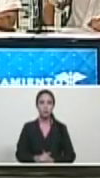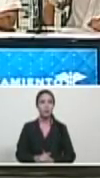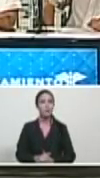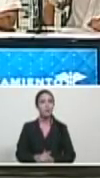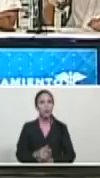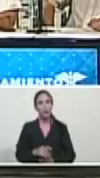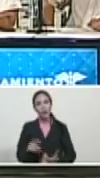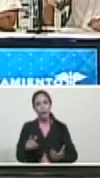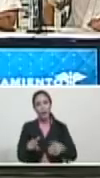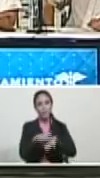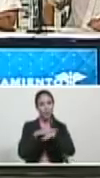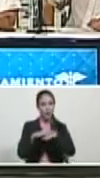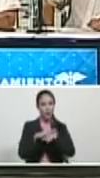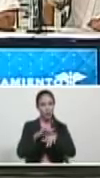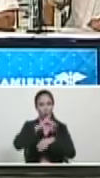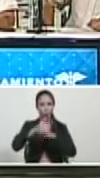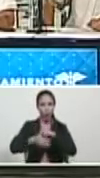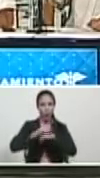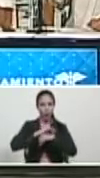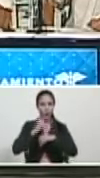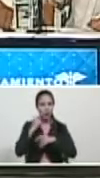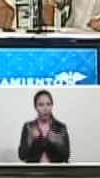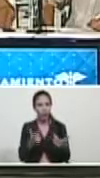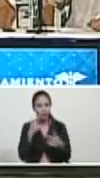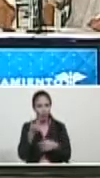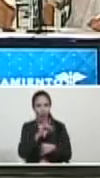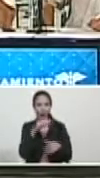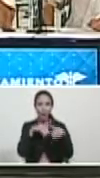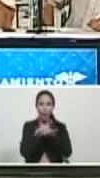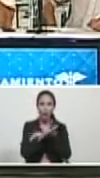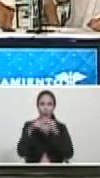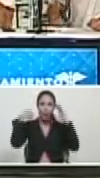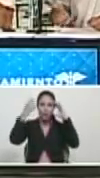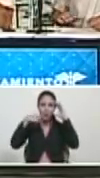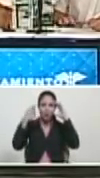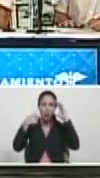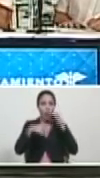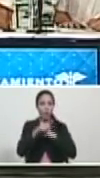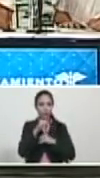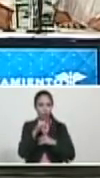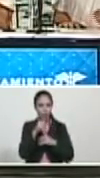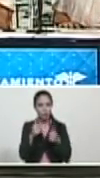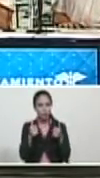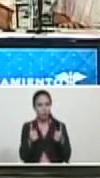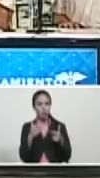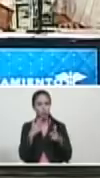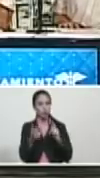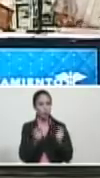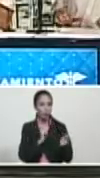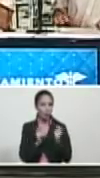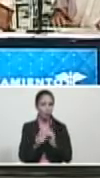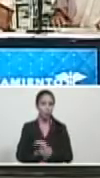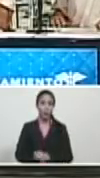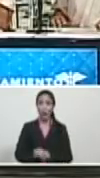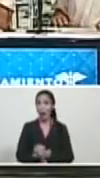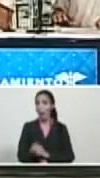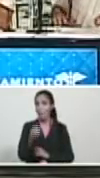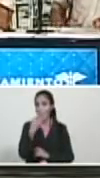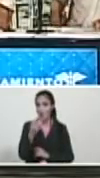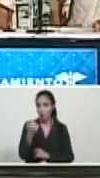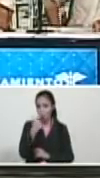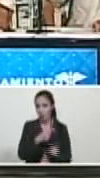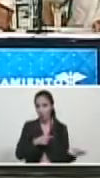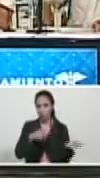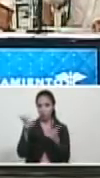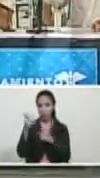ministro Jorge Rodríguez tiene esas declaraciones por ahí. Me parecieron extraordinarias. Declararon a la salida de Miraflores, iban contentos.